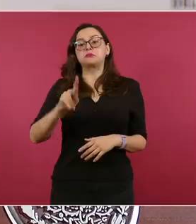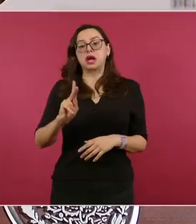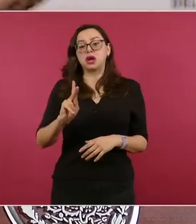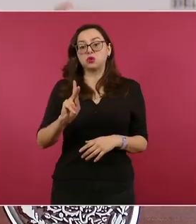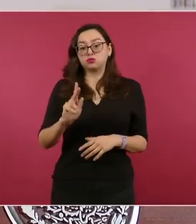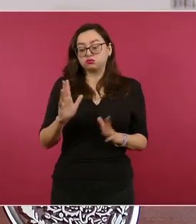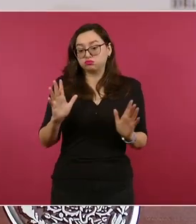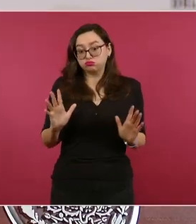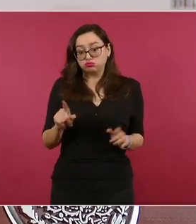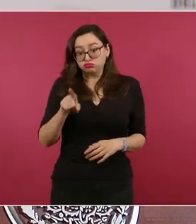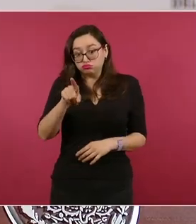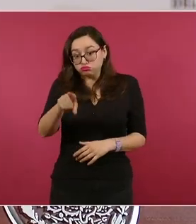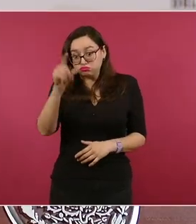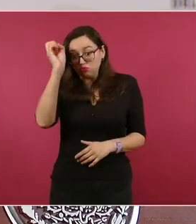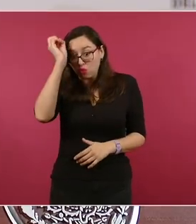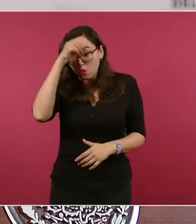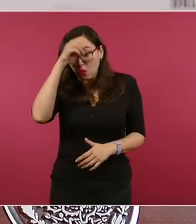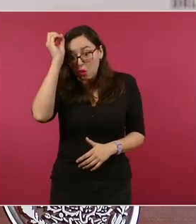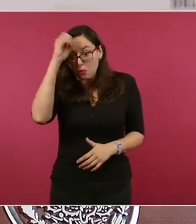respetamos